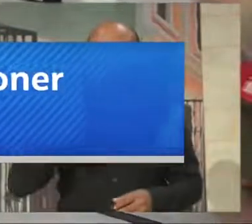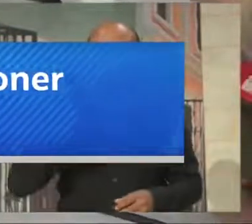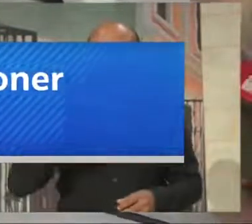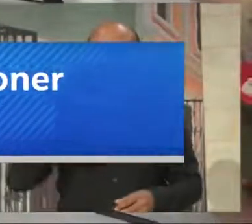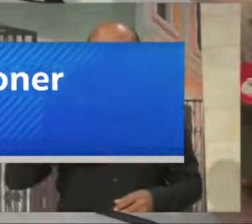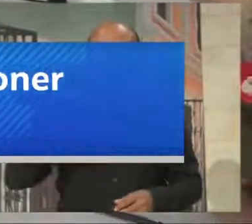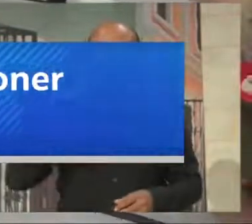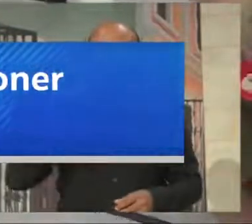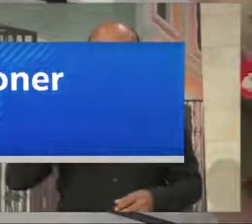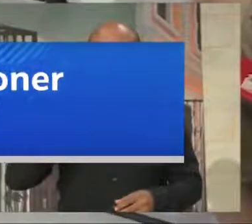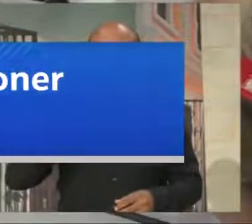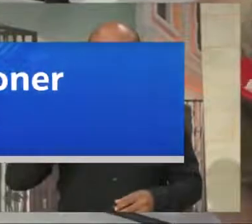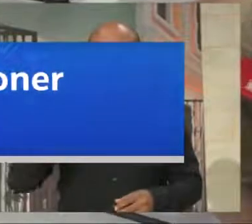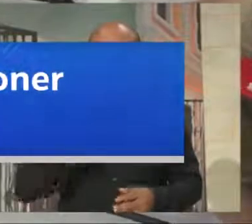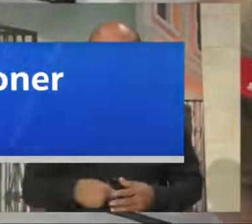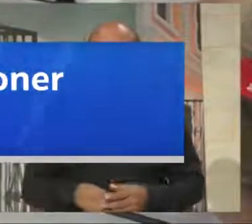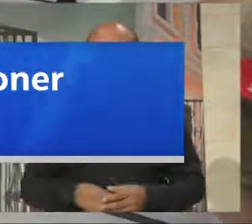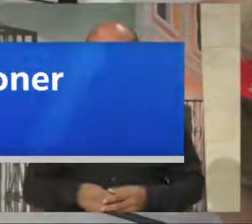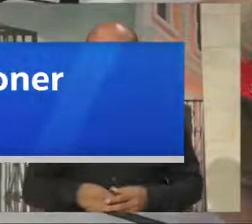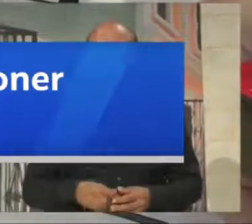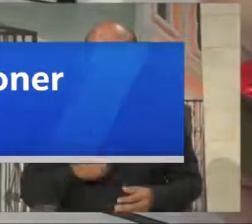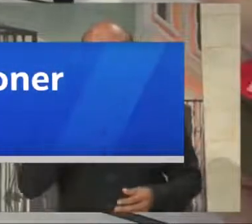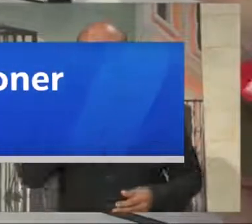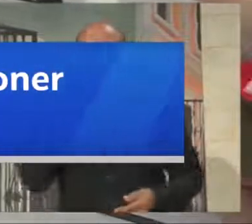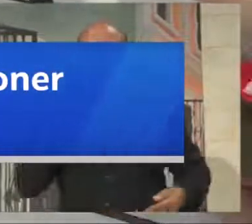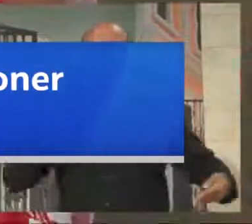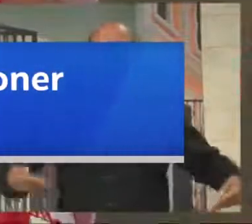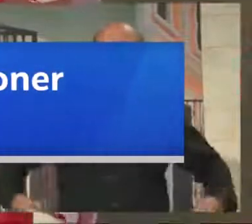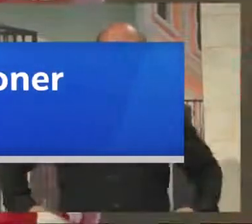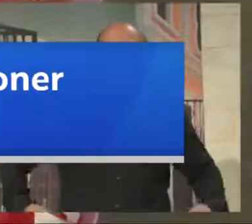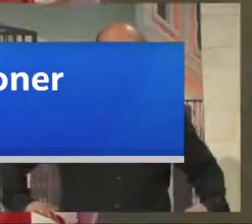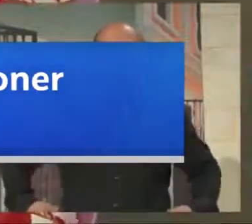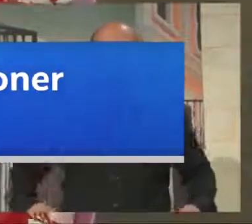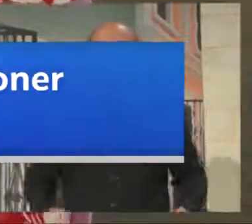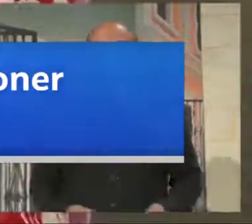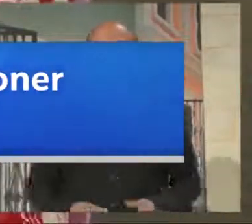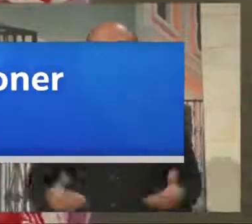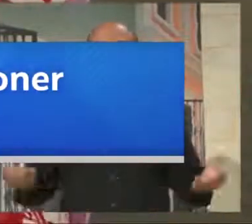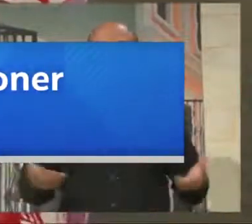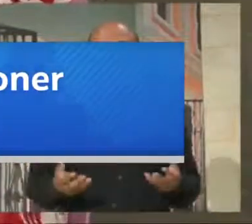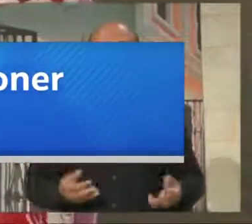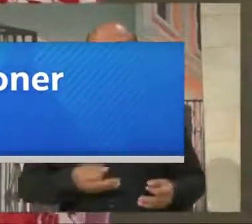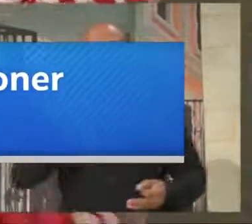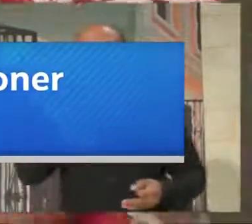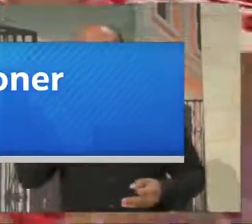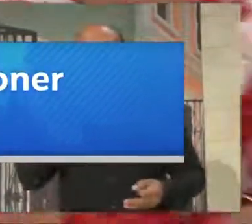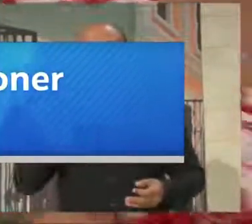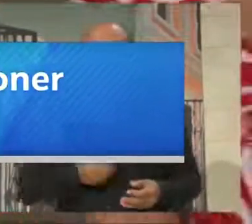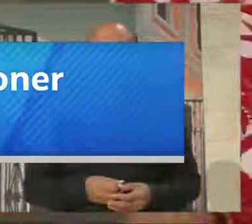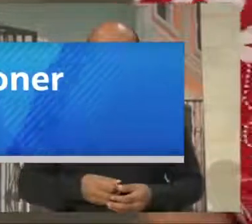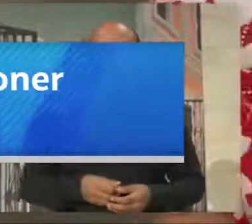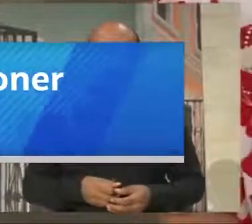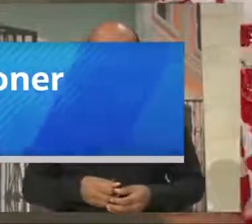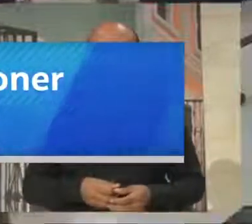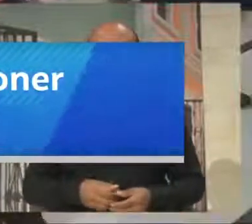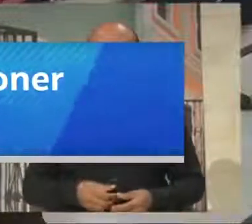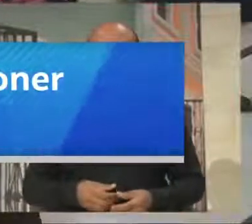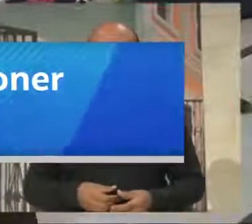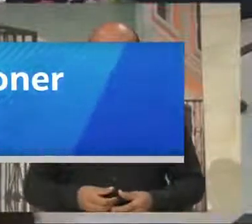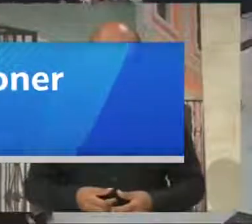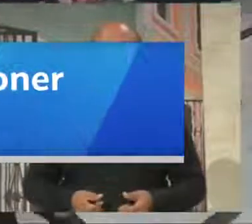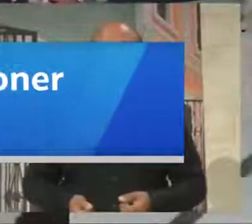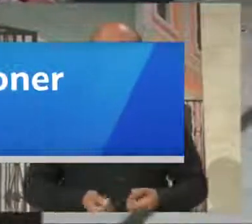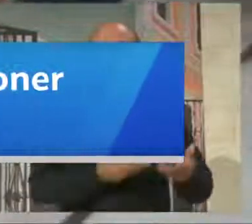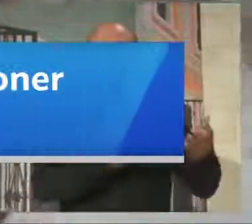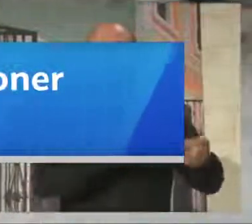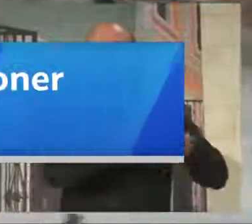ir a hacer manualidades, quiero ir a bailar, no sé, lo que de los 30 talleres más o menos que tenemos, ellos